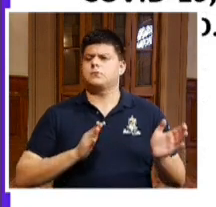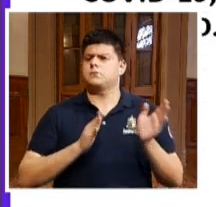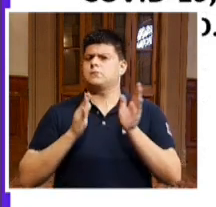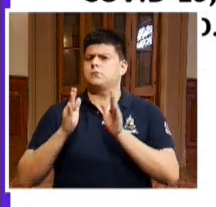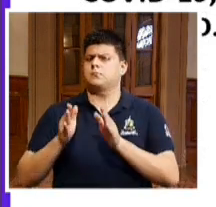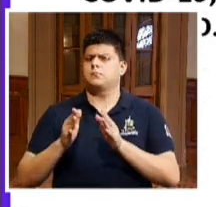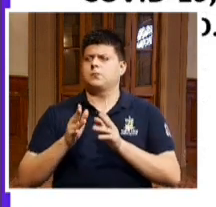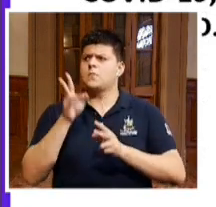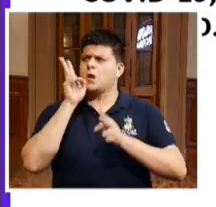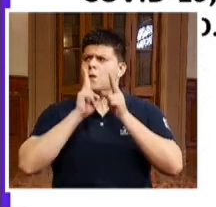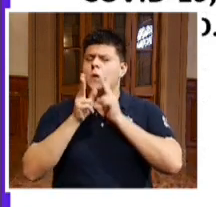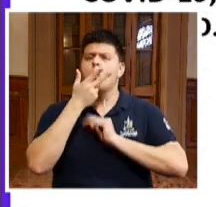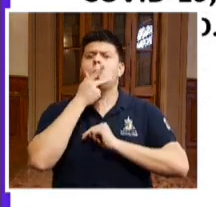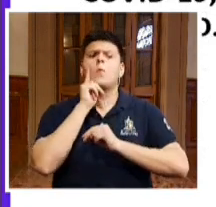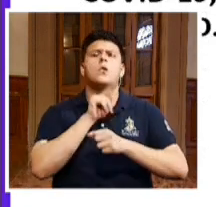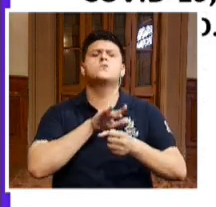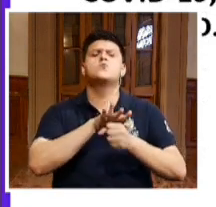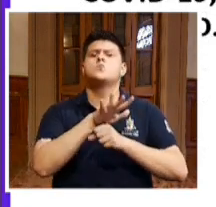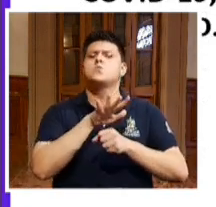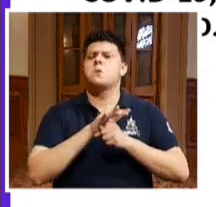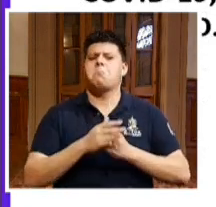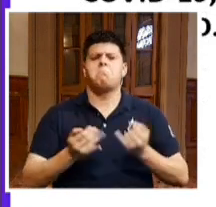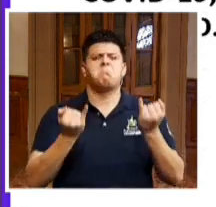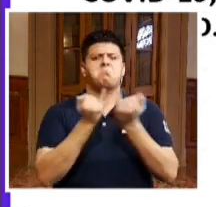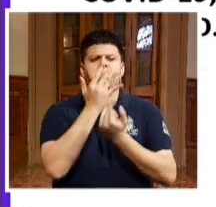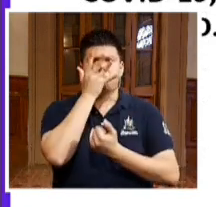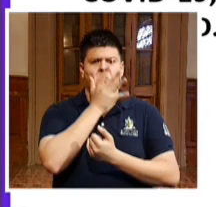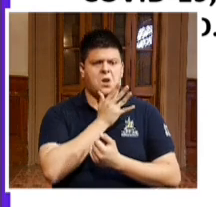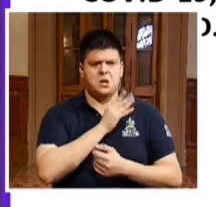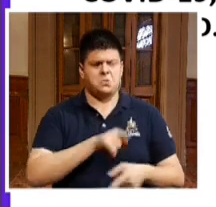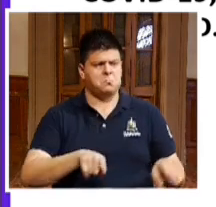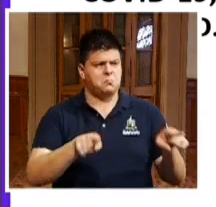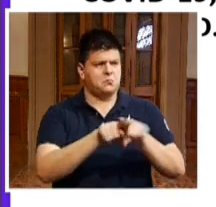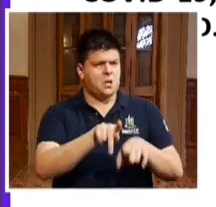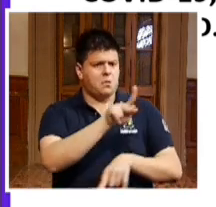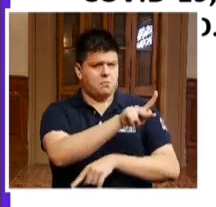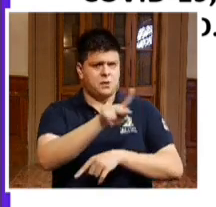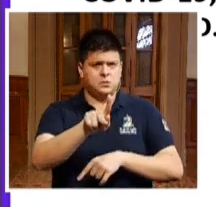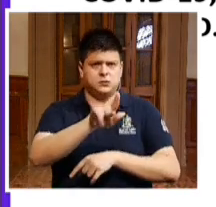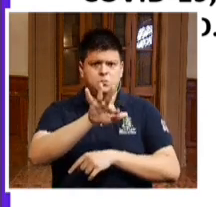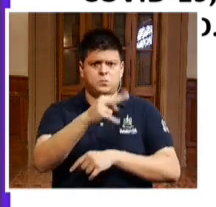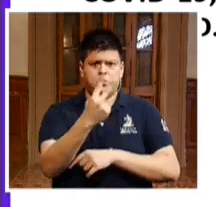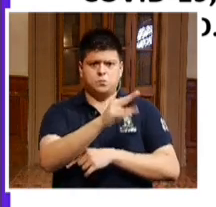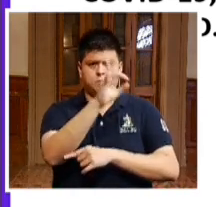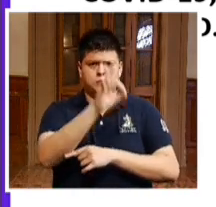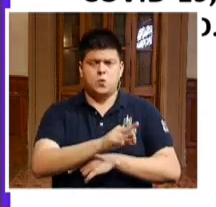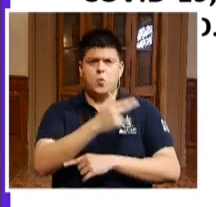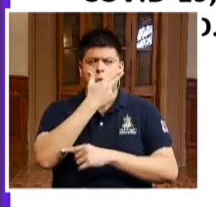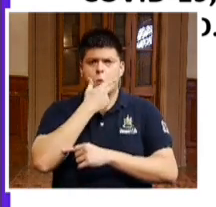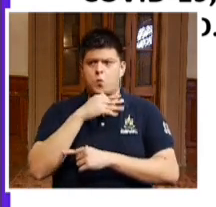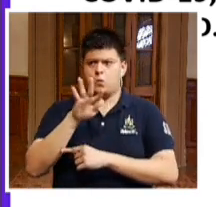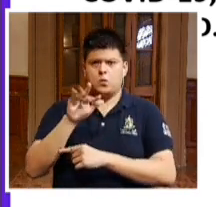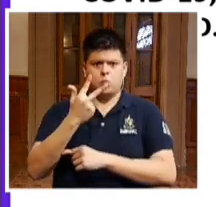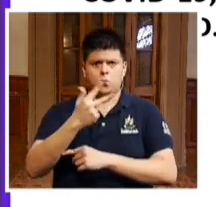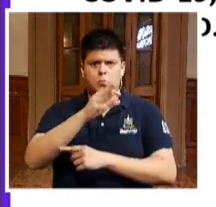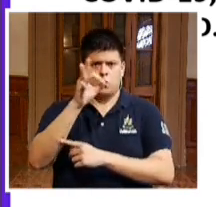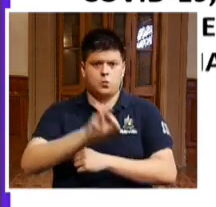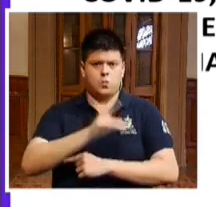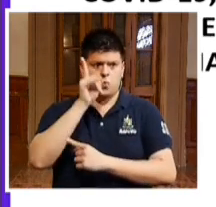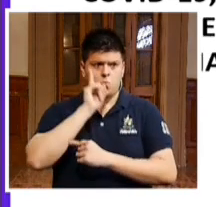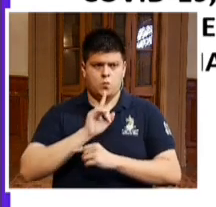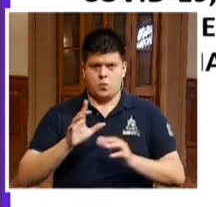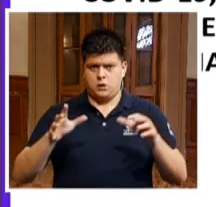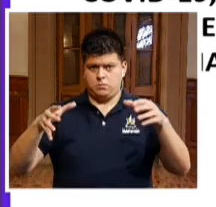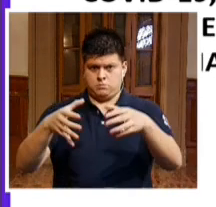La distribución por género sigue siendo bastante similar, 52% para masculino y 48% para